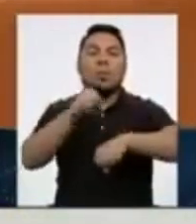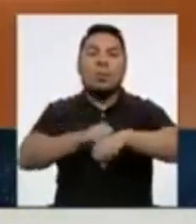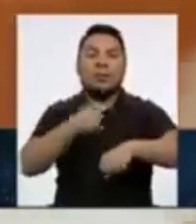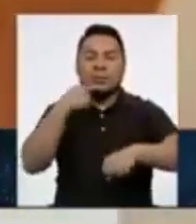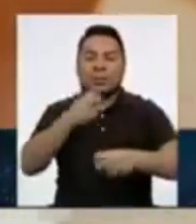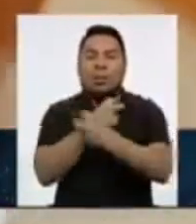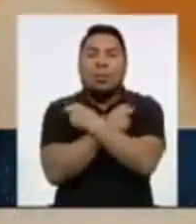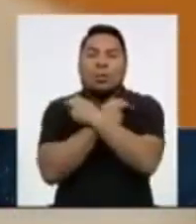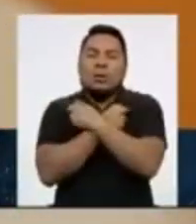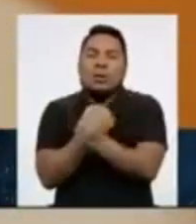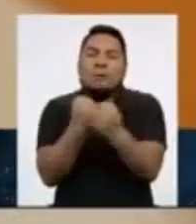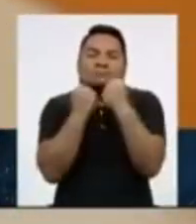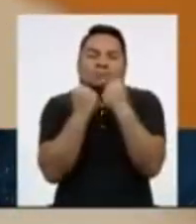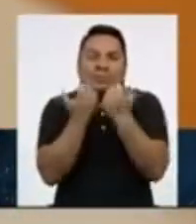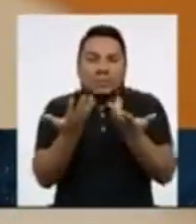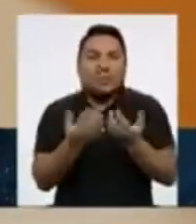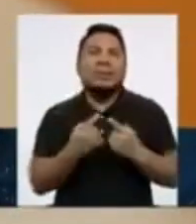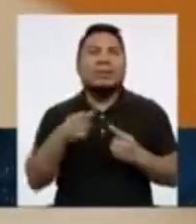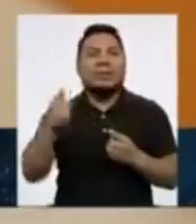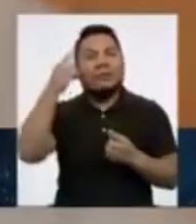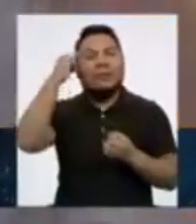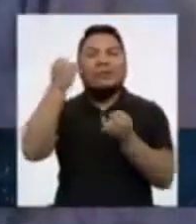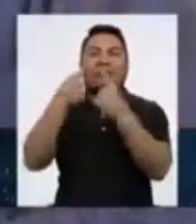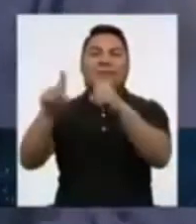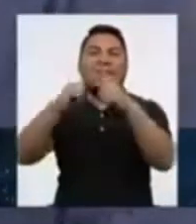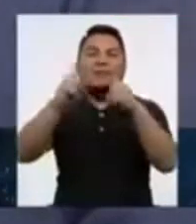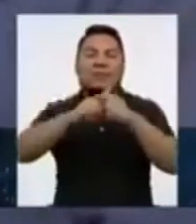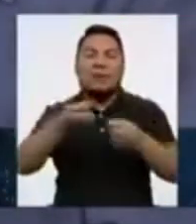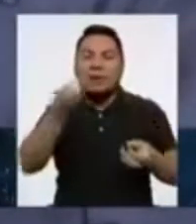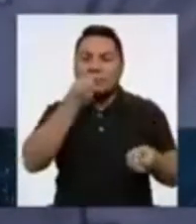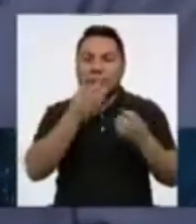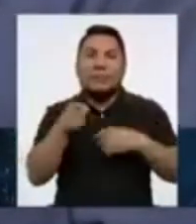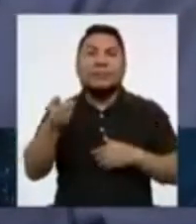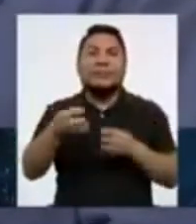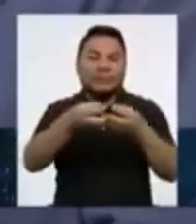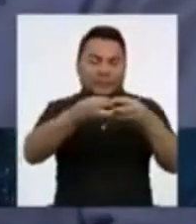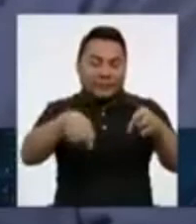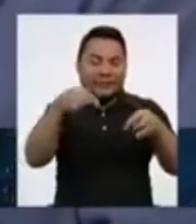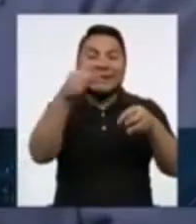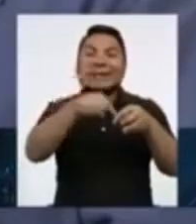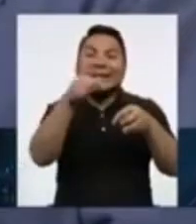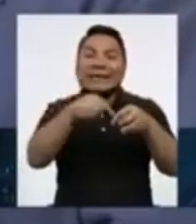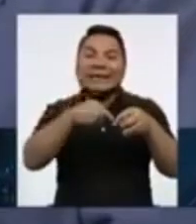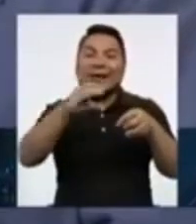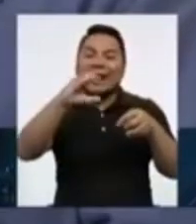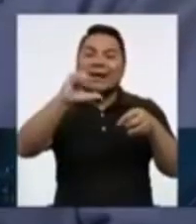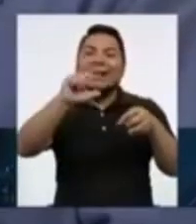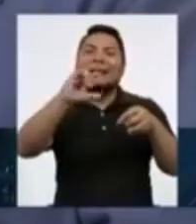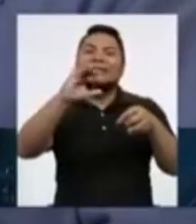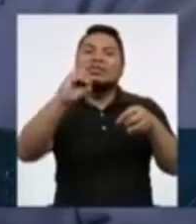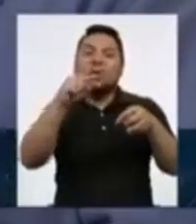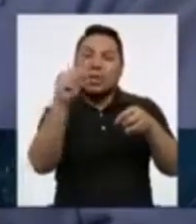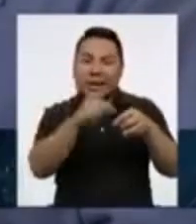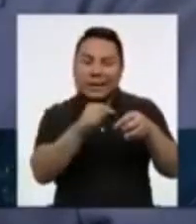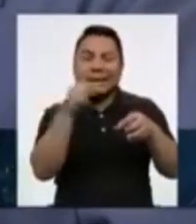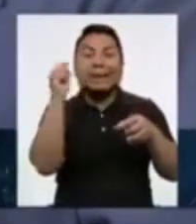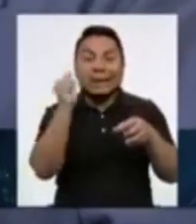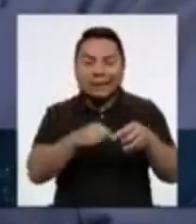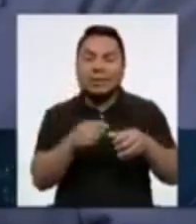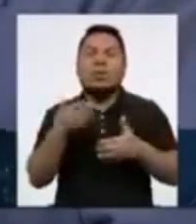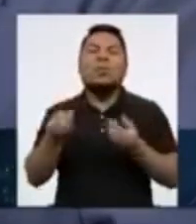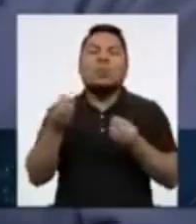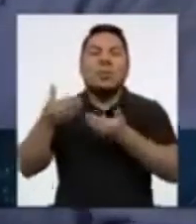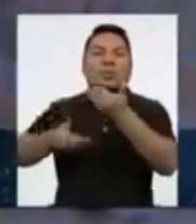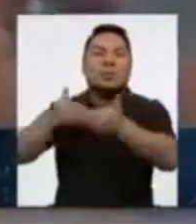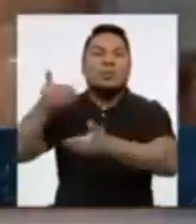aditivos para fortificar diversos alimentos. La cáscara es la fuente de calcio y el proceso empieza